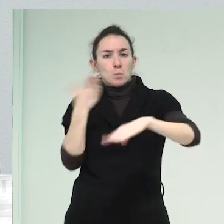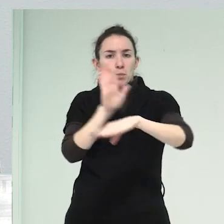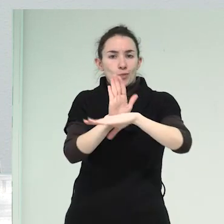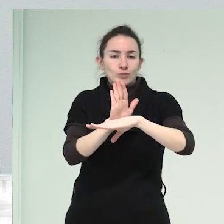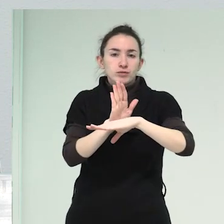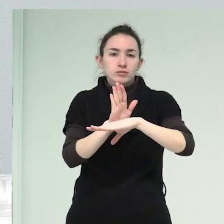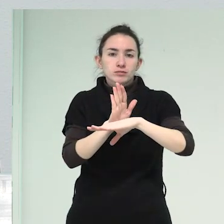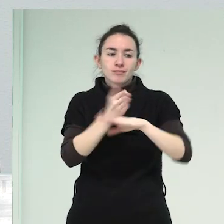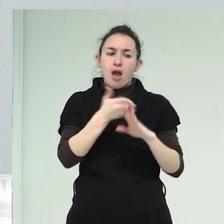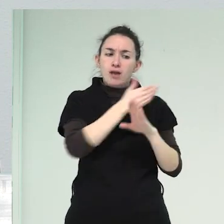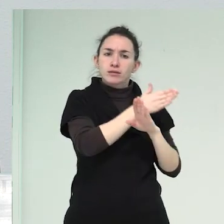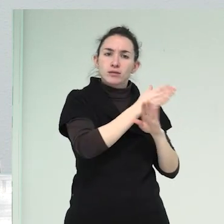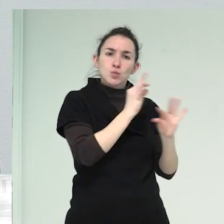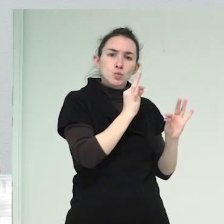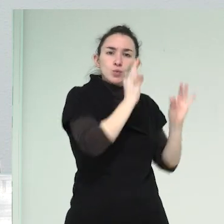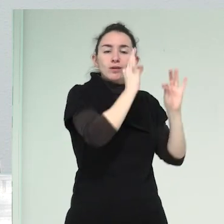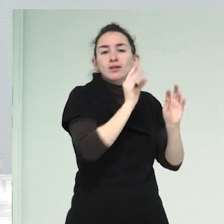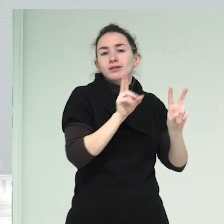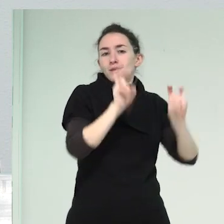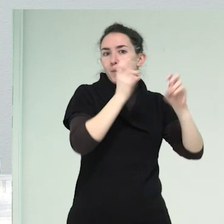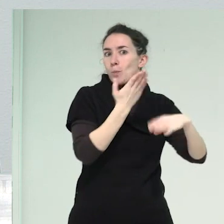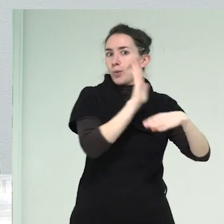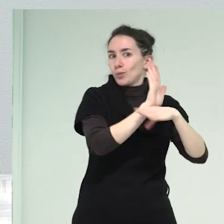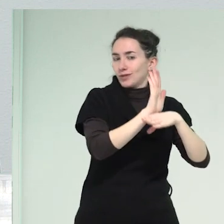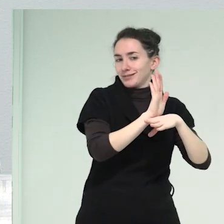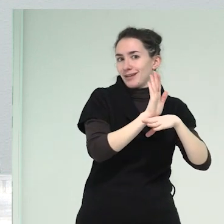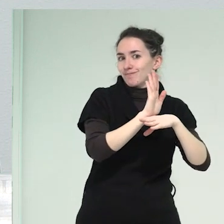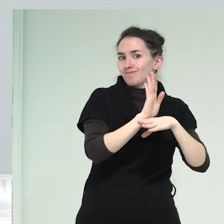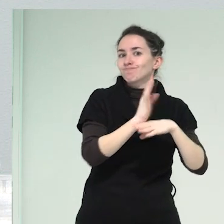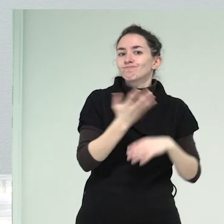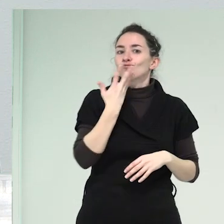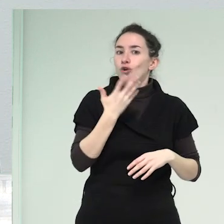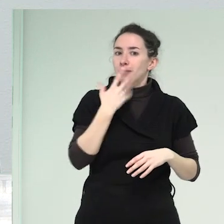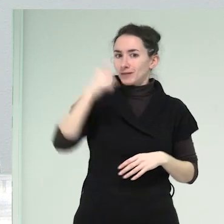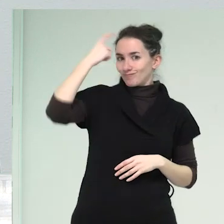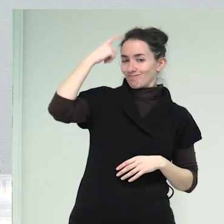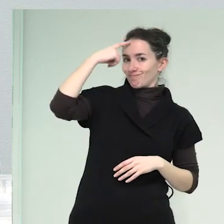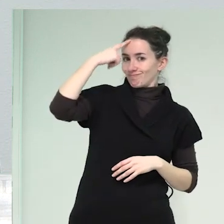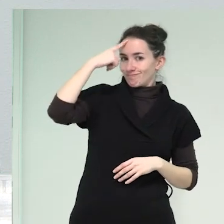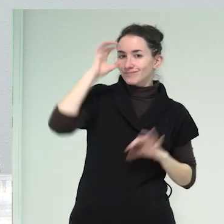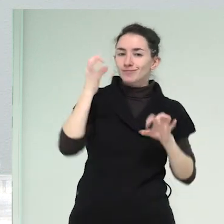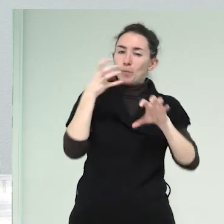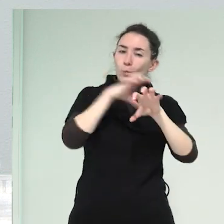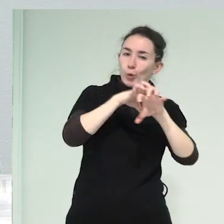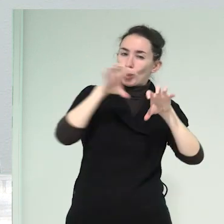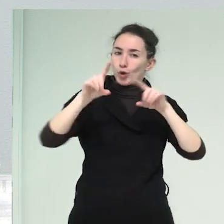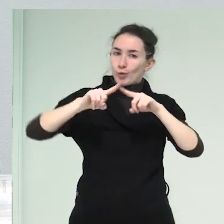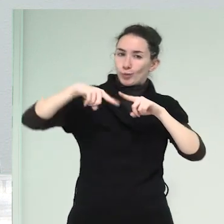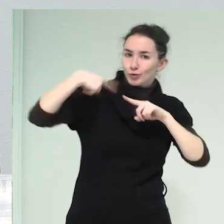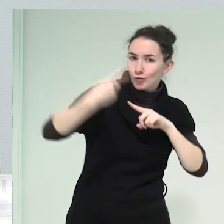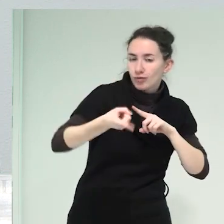también de las propuestas teóricas epistemológicas, de los estudios poscoloniales de la Academia